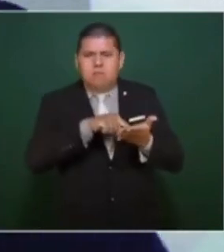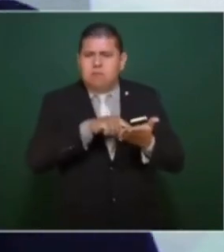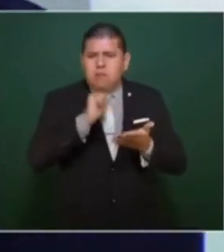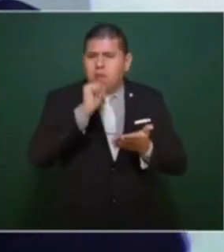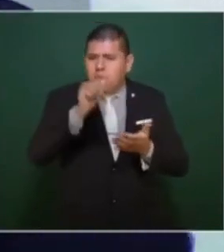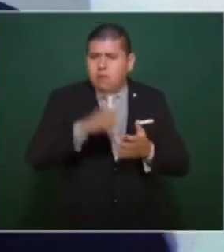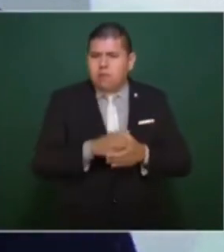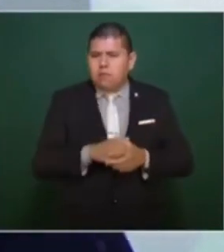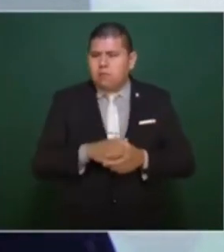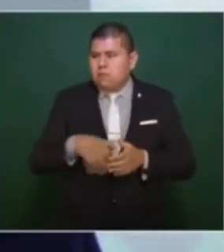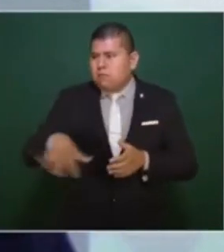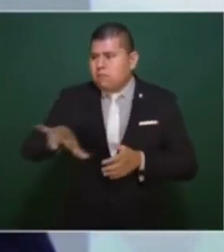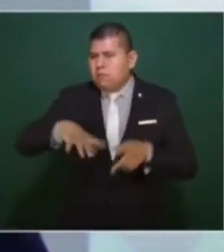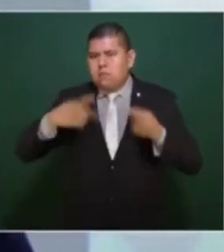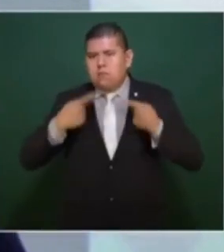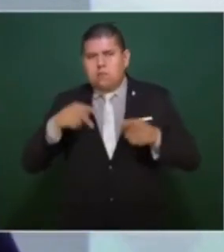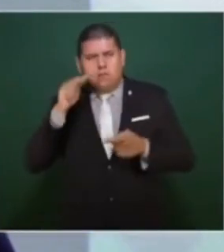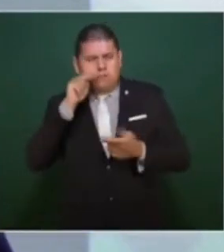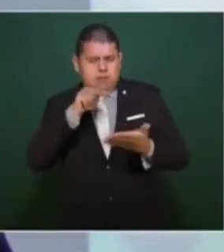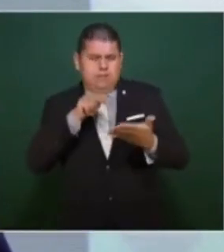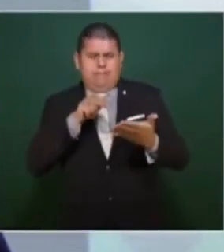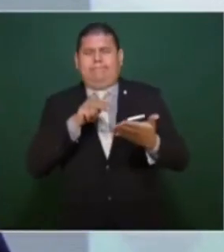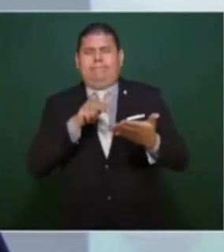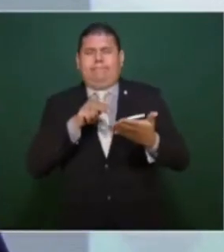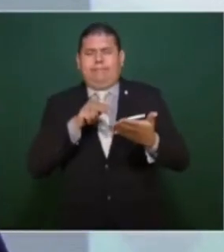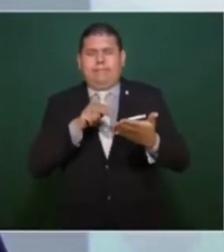Ya la mayoría de la gente